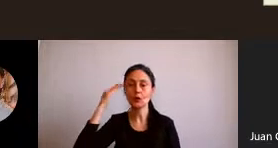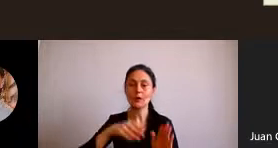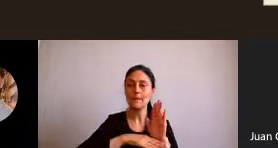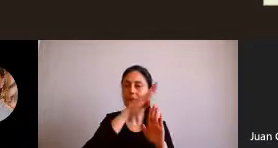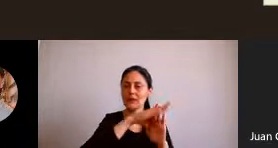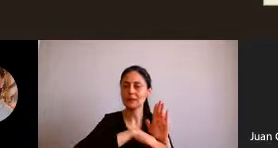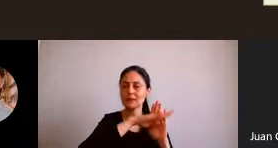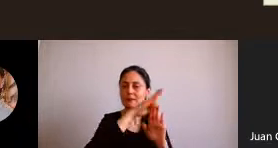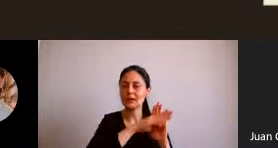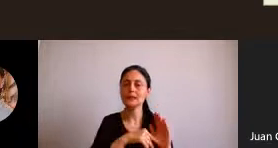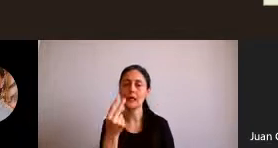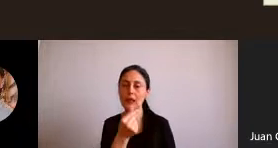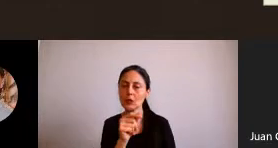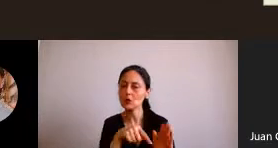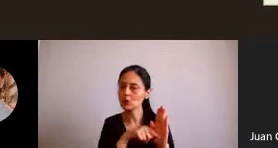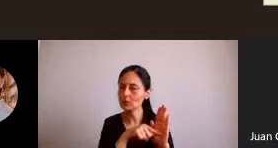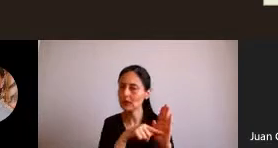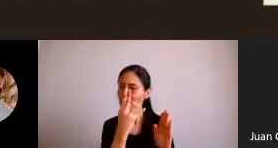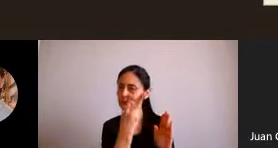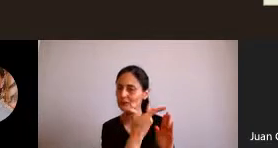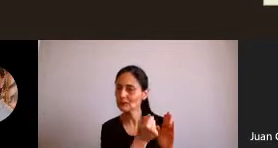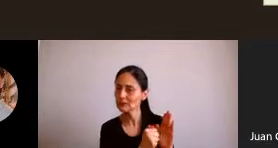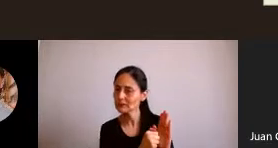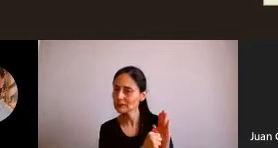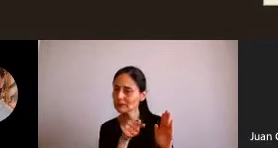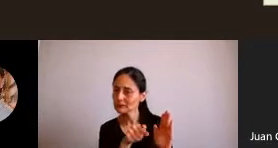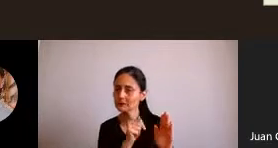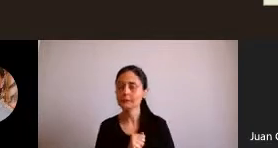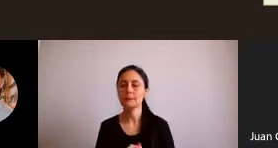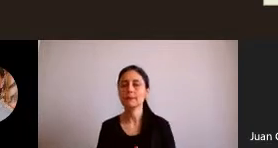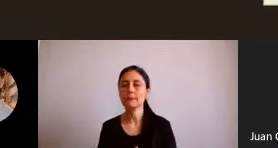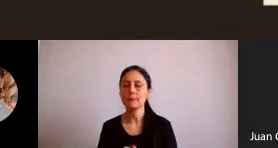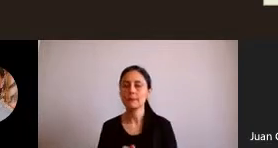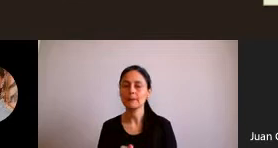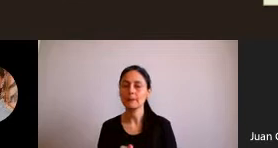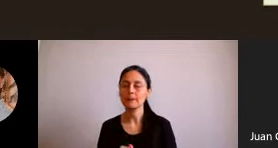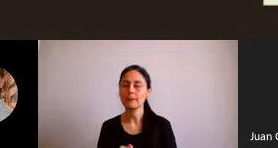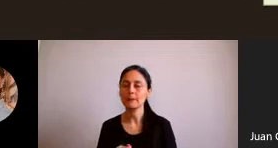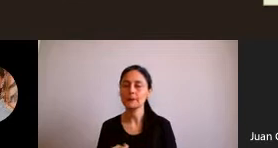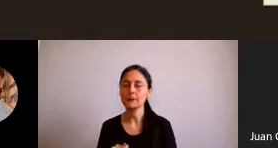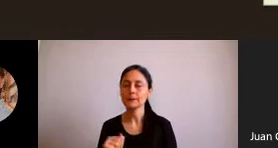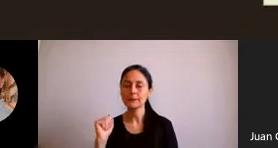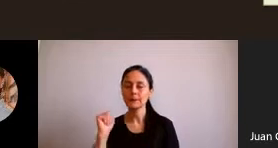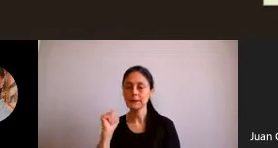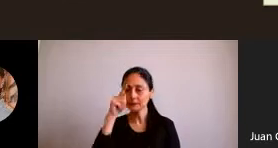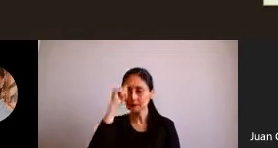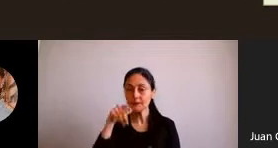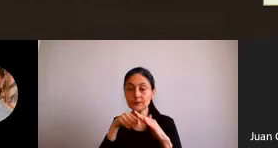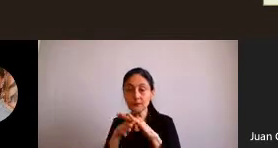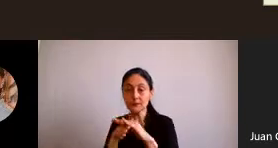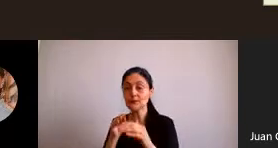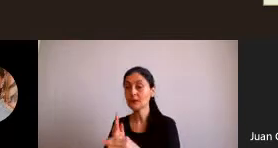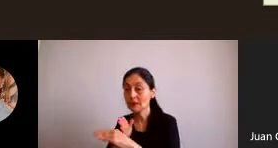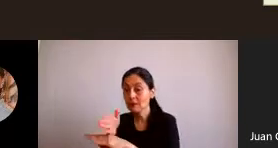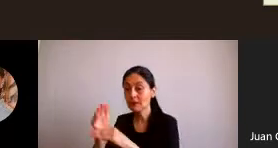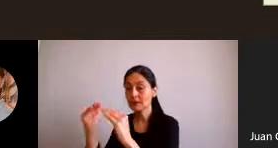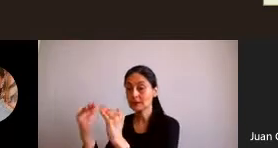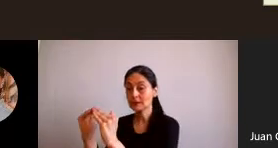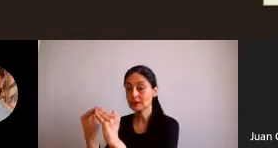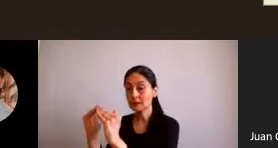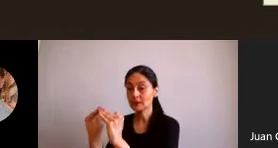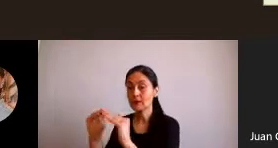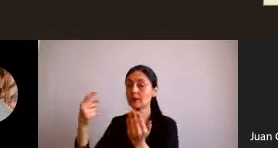su pensamiento. Y lo que es relevante que los pacientes cuando se van a sus casas tienen puntajes bastante inferiores, que